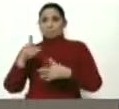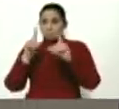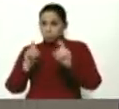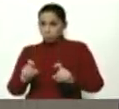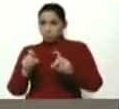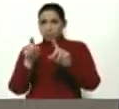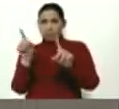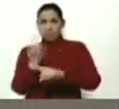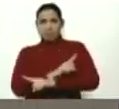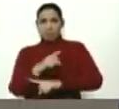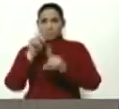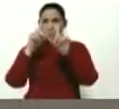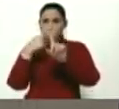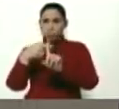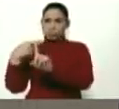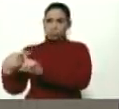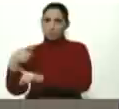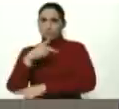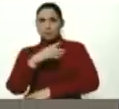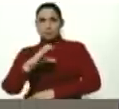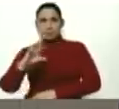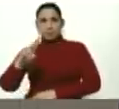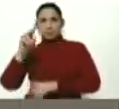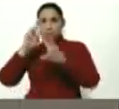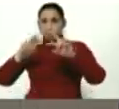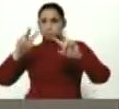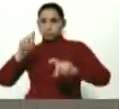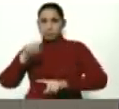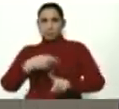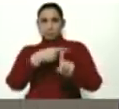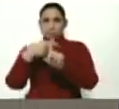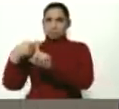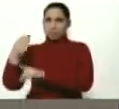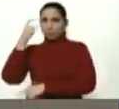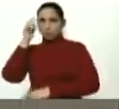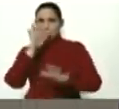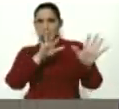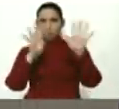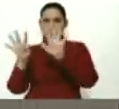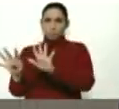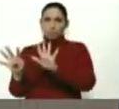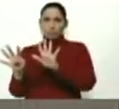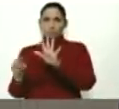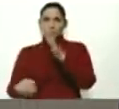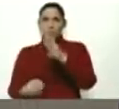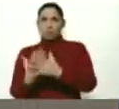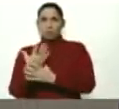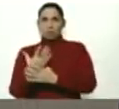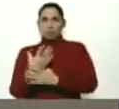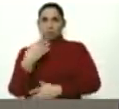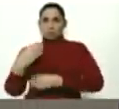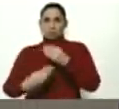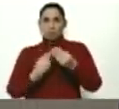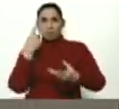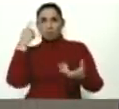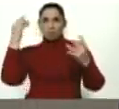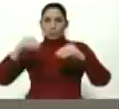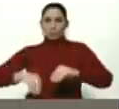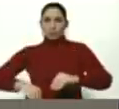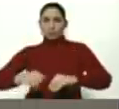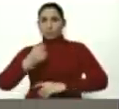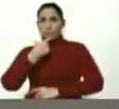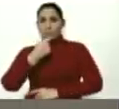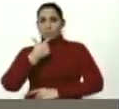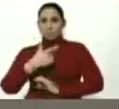dio positiva, se le hizo PCR, dio positivo, el día 19 de mayo se instaló el protocolo de